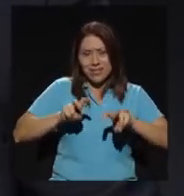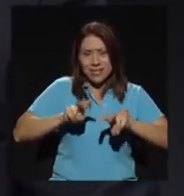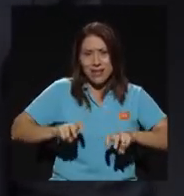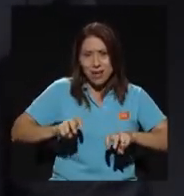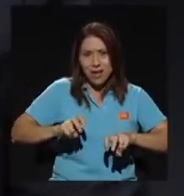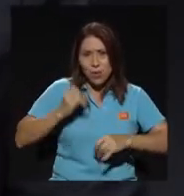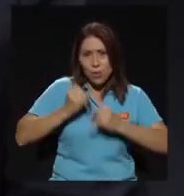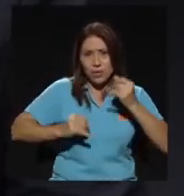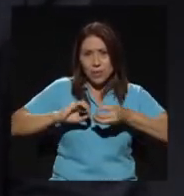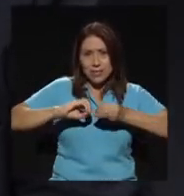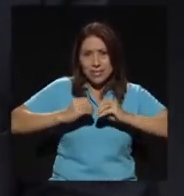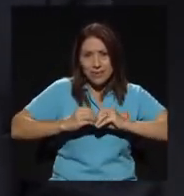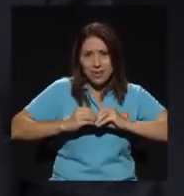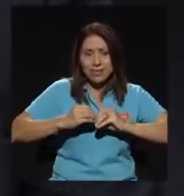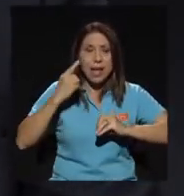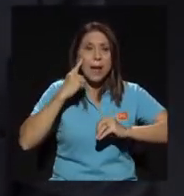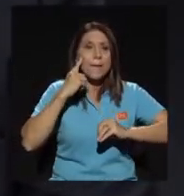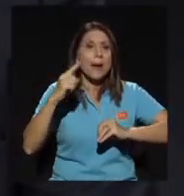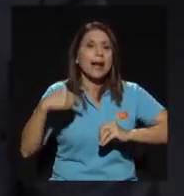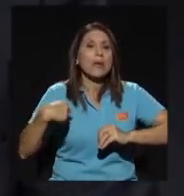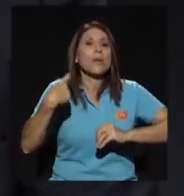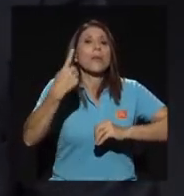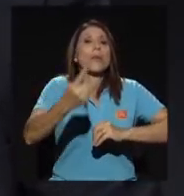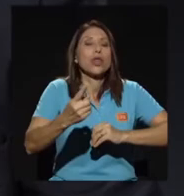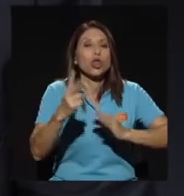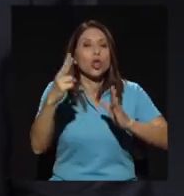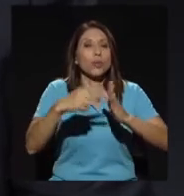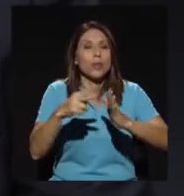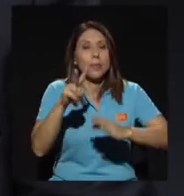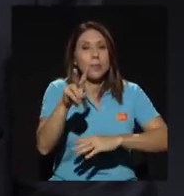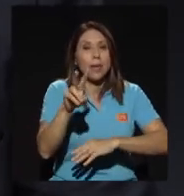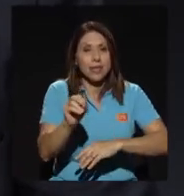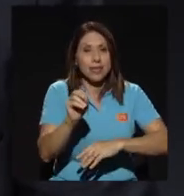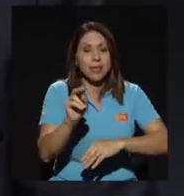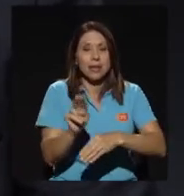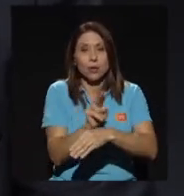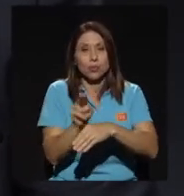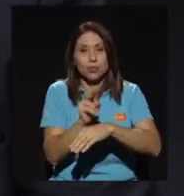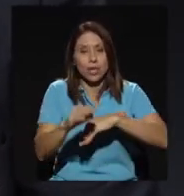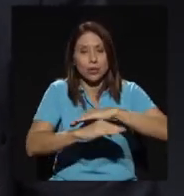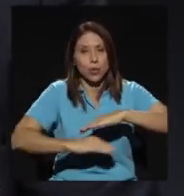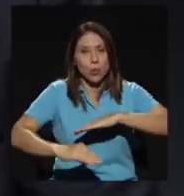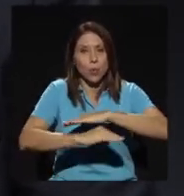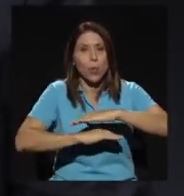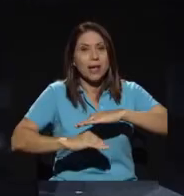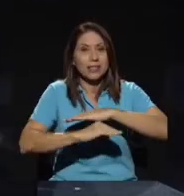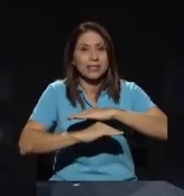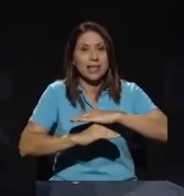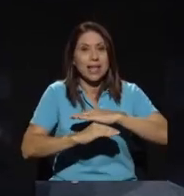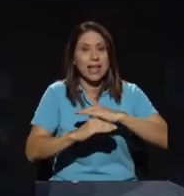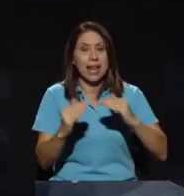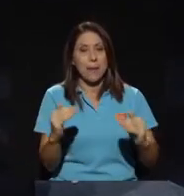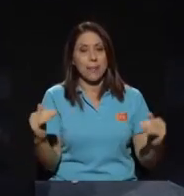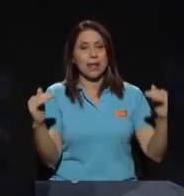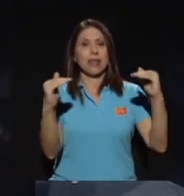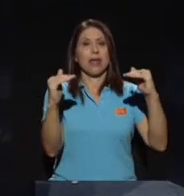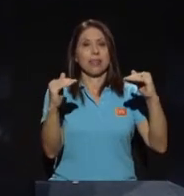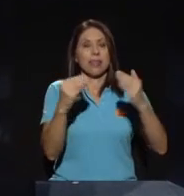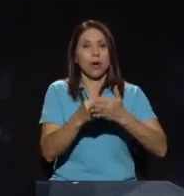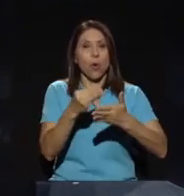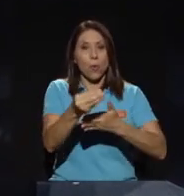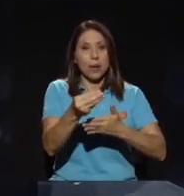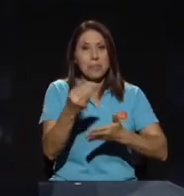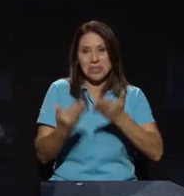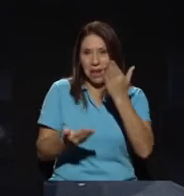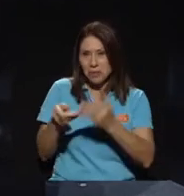año 2020 usando como base la paridad de compra que tal vez usted puede